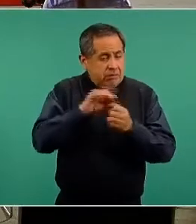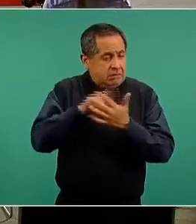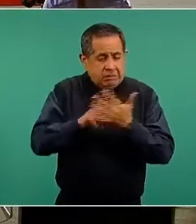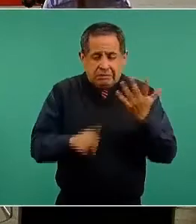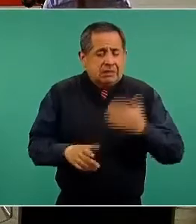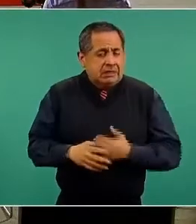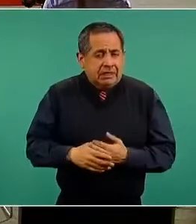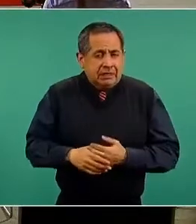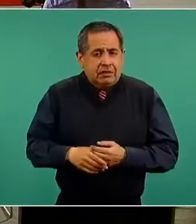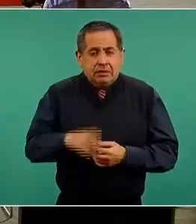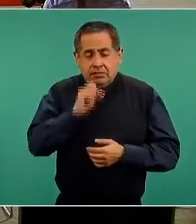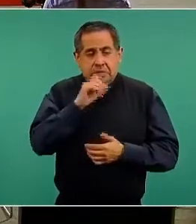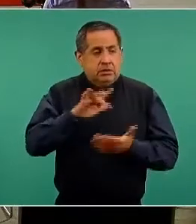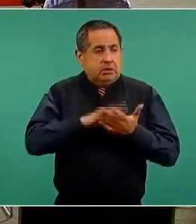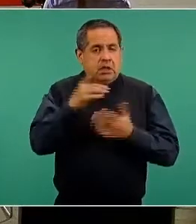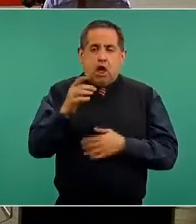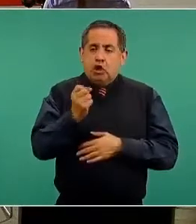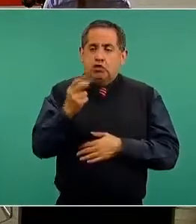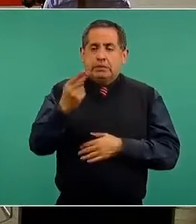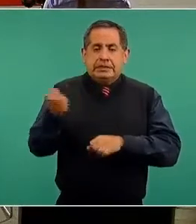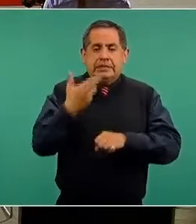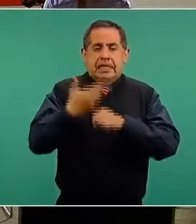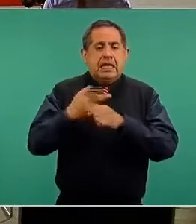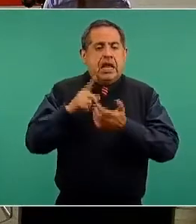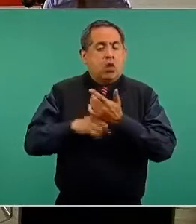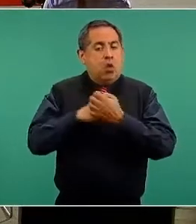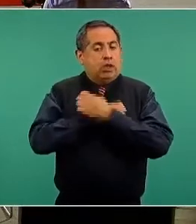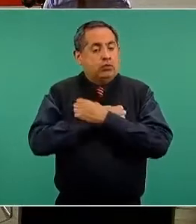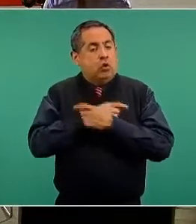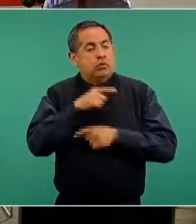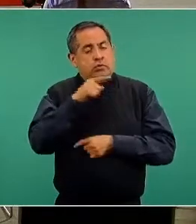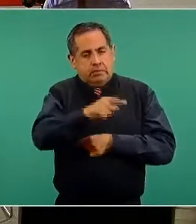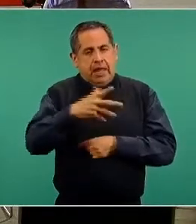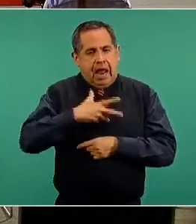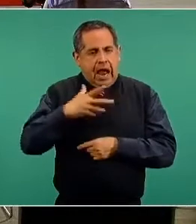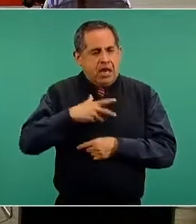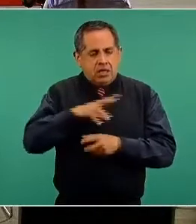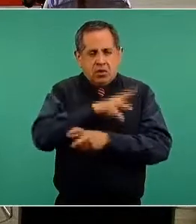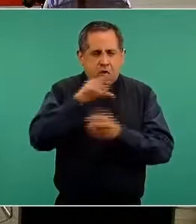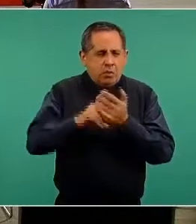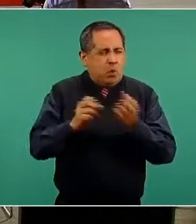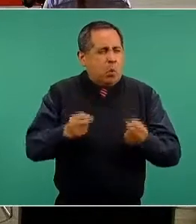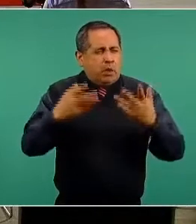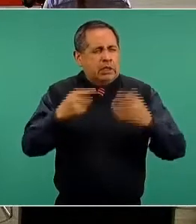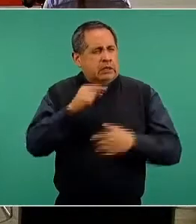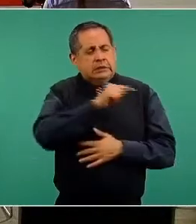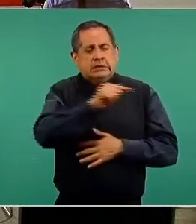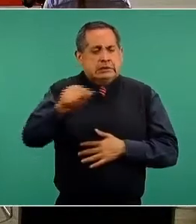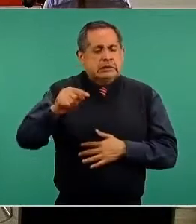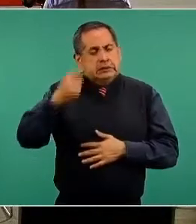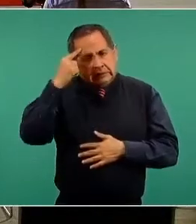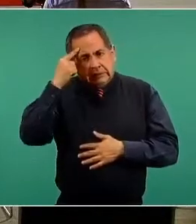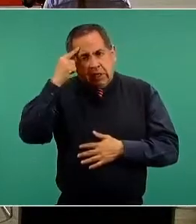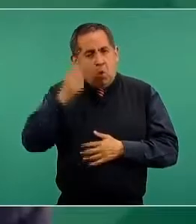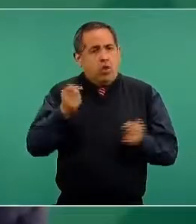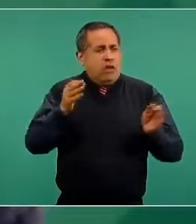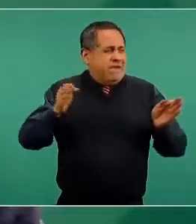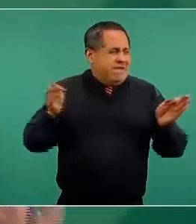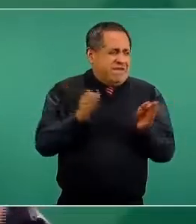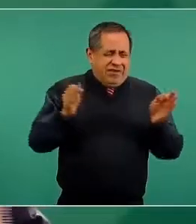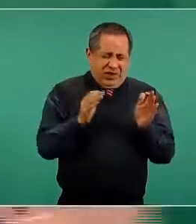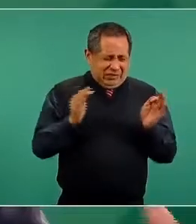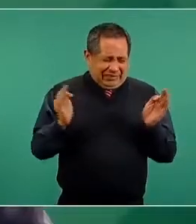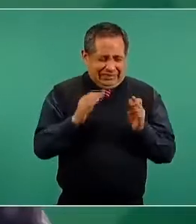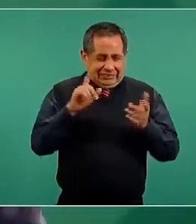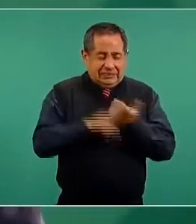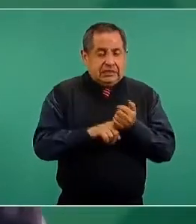y gracias a la Subsecretaría de Educación Superior tenemos un mapeo muy amplio, no solamente de ultracongeladores, sino